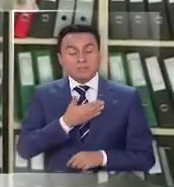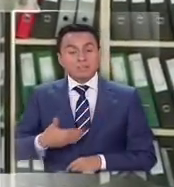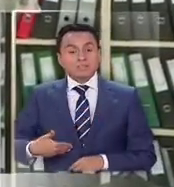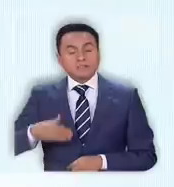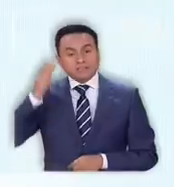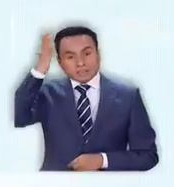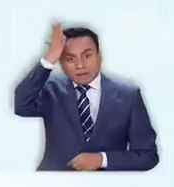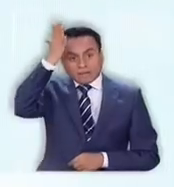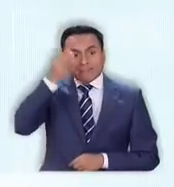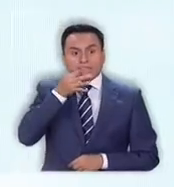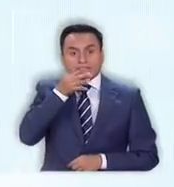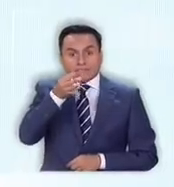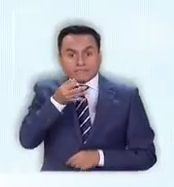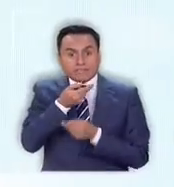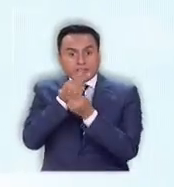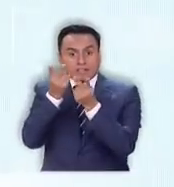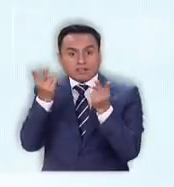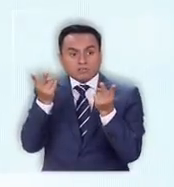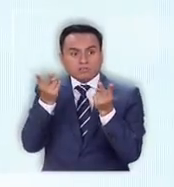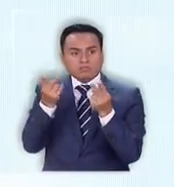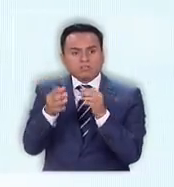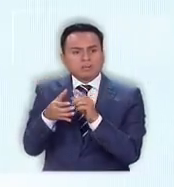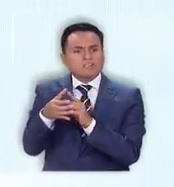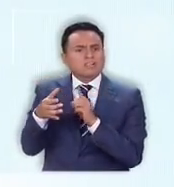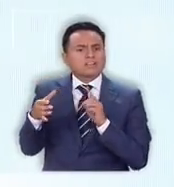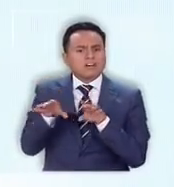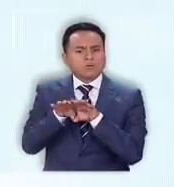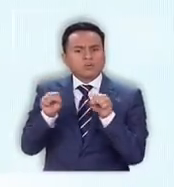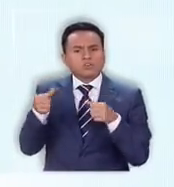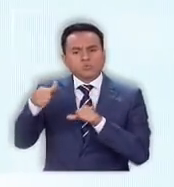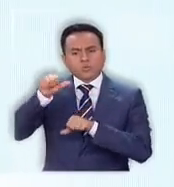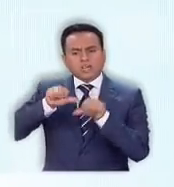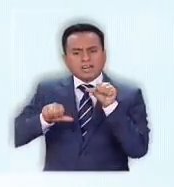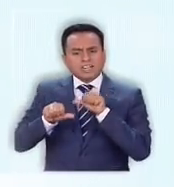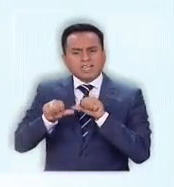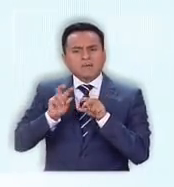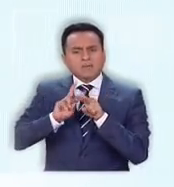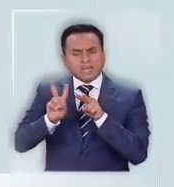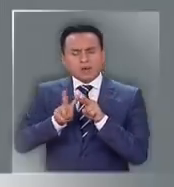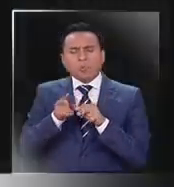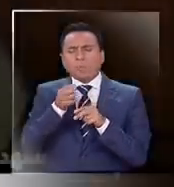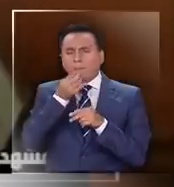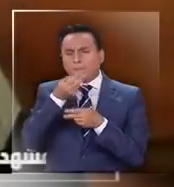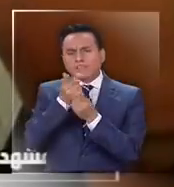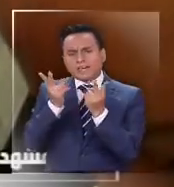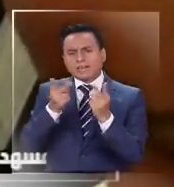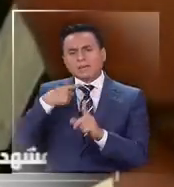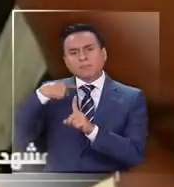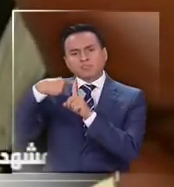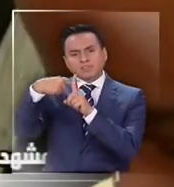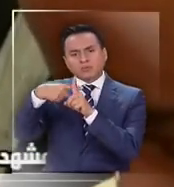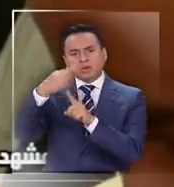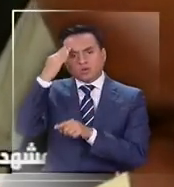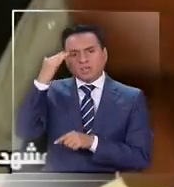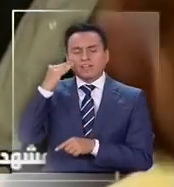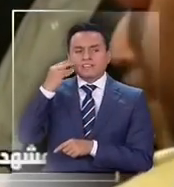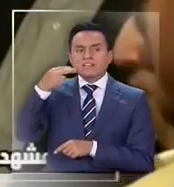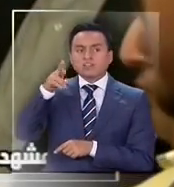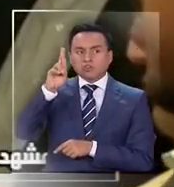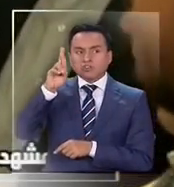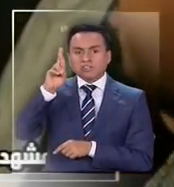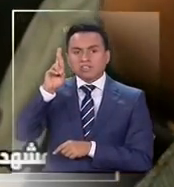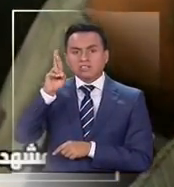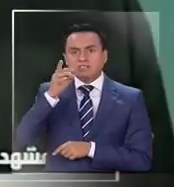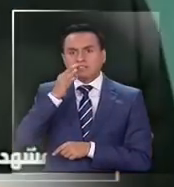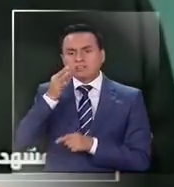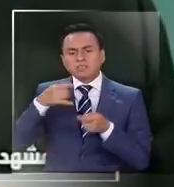Trump declaró que retirarse del acuerdo nuclear enviará un mensaje positivo a Corea del Norte y no